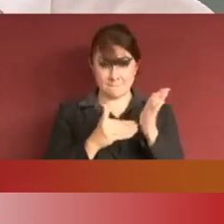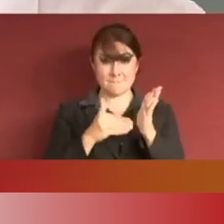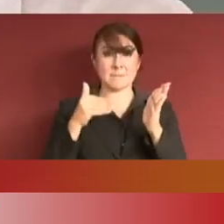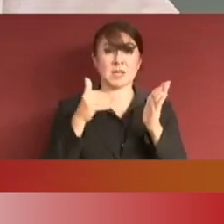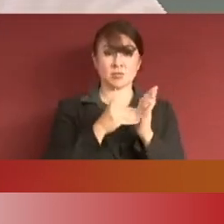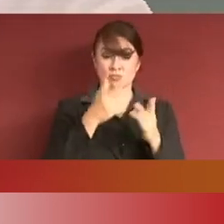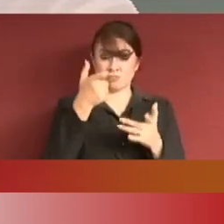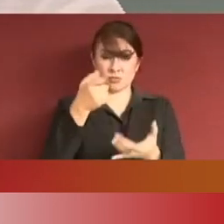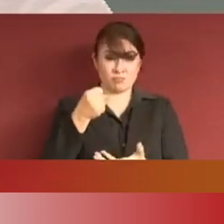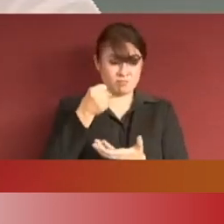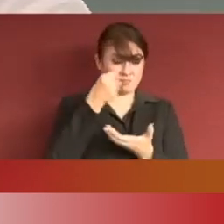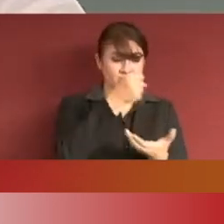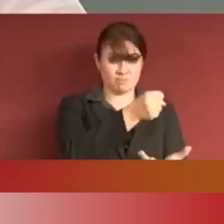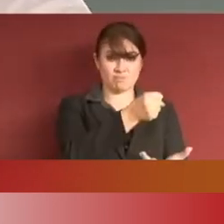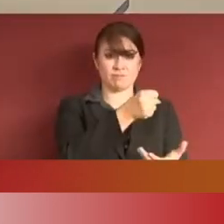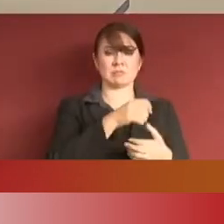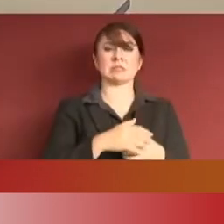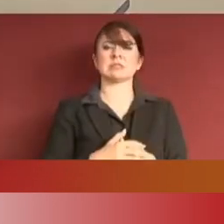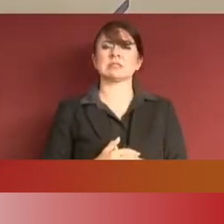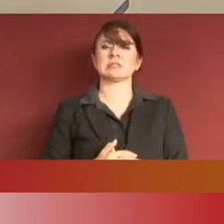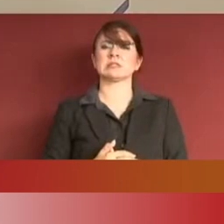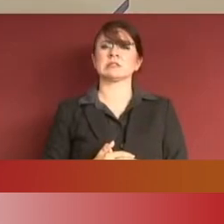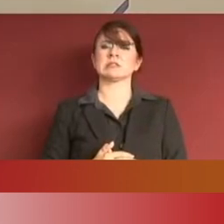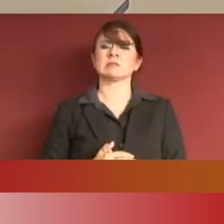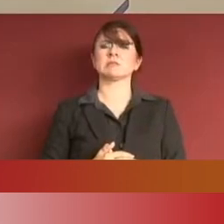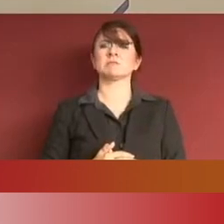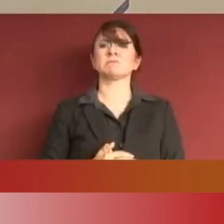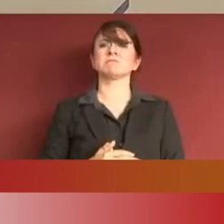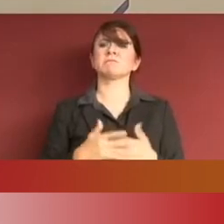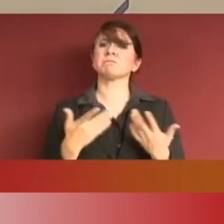inversión para